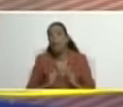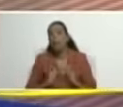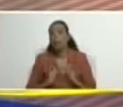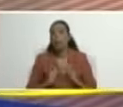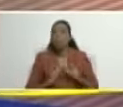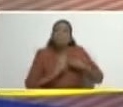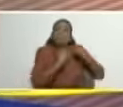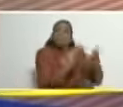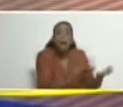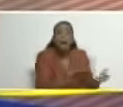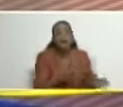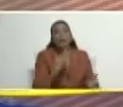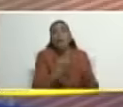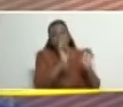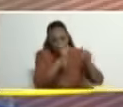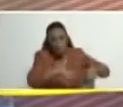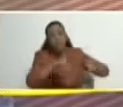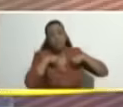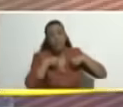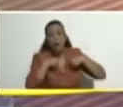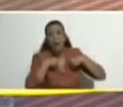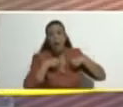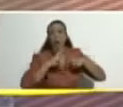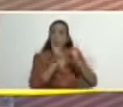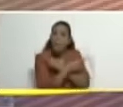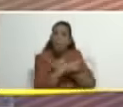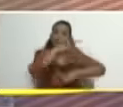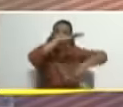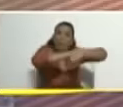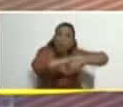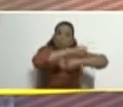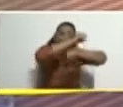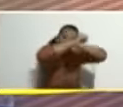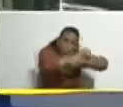¿Entregamos la patria? ¿Nos convertimos en una colonia?